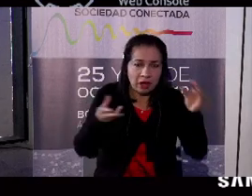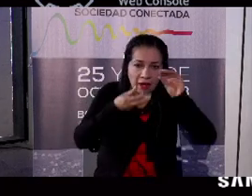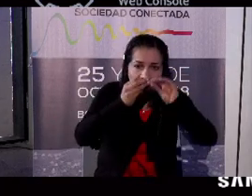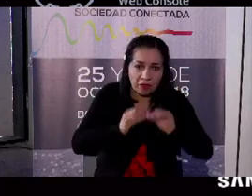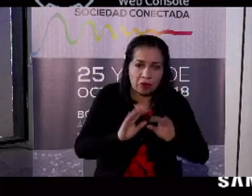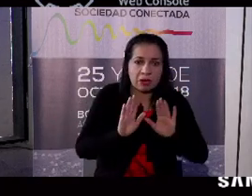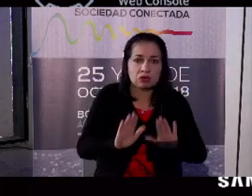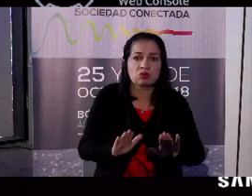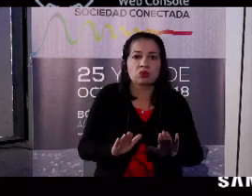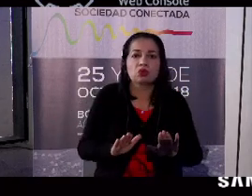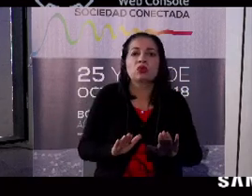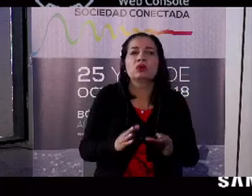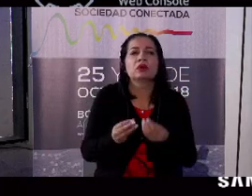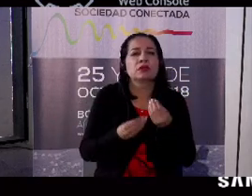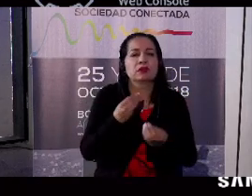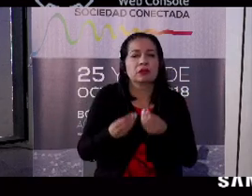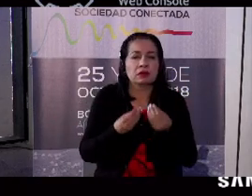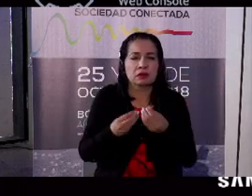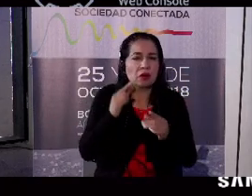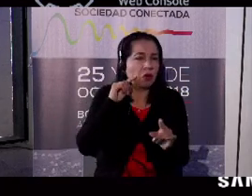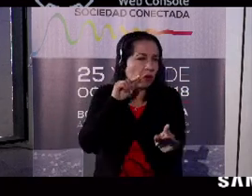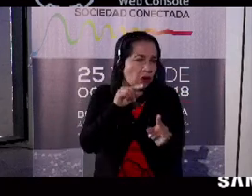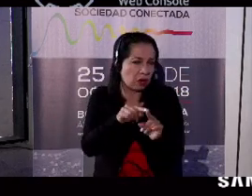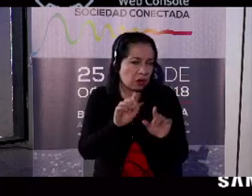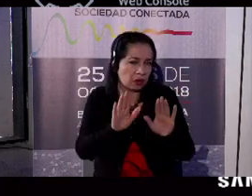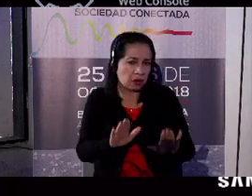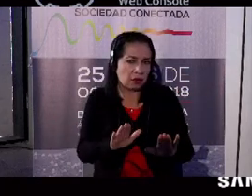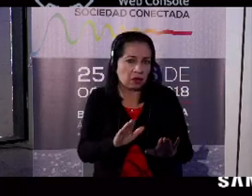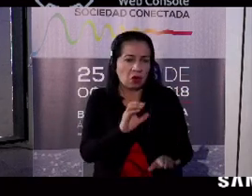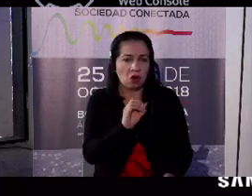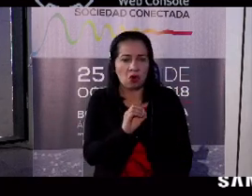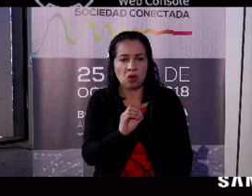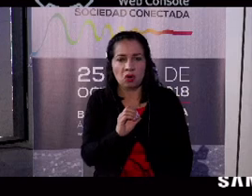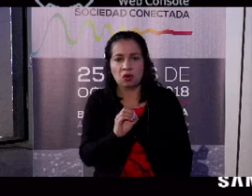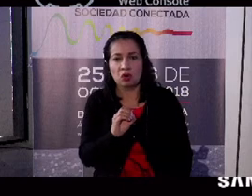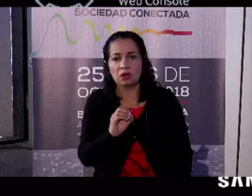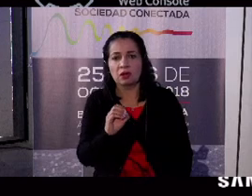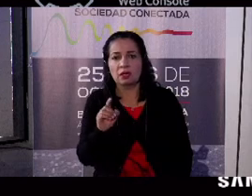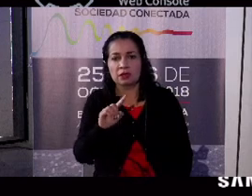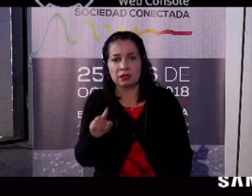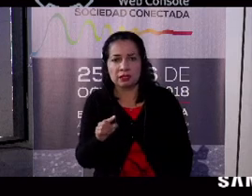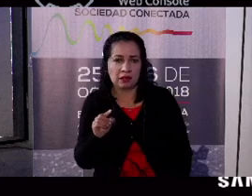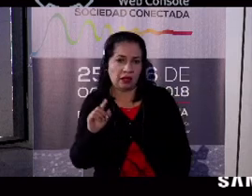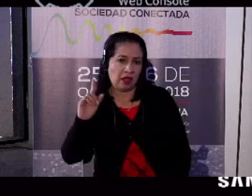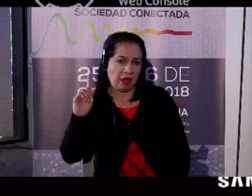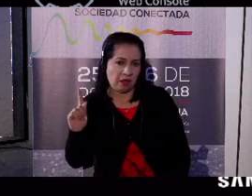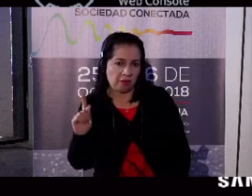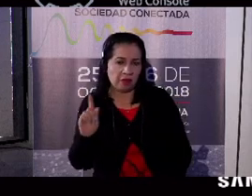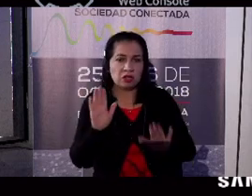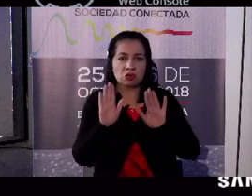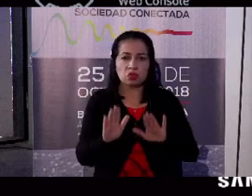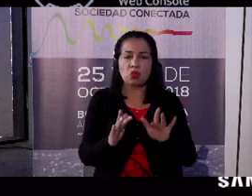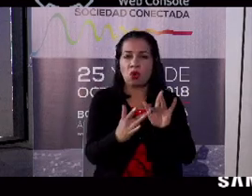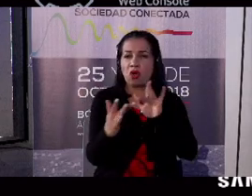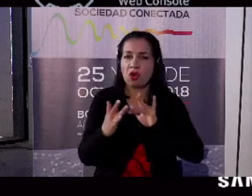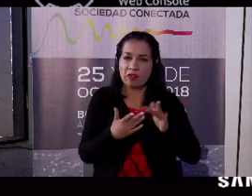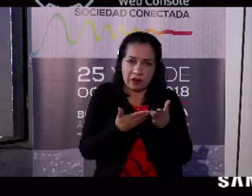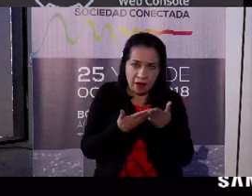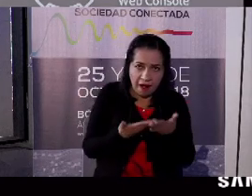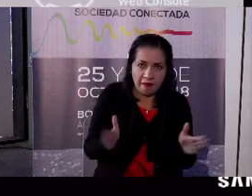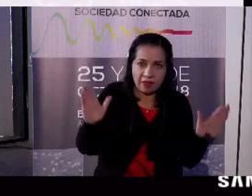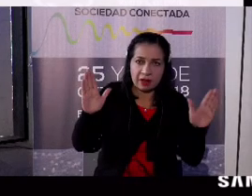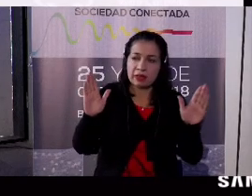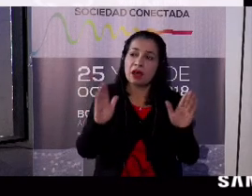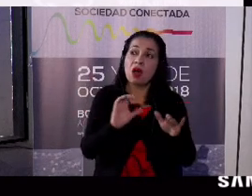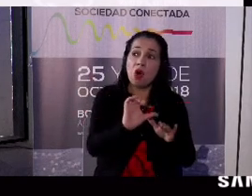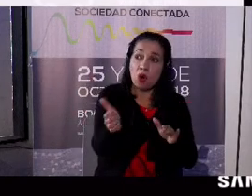abierto y atiende el principio de ocf fundación de conectividad abierta para que cualquier otro actor del mercado pueda